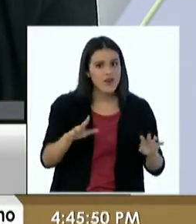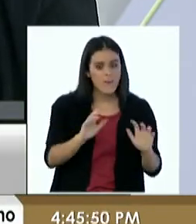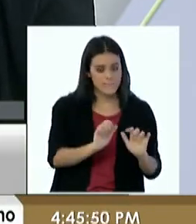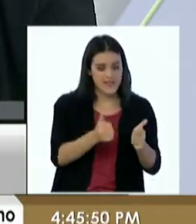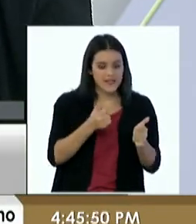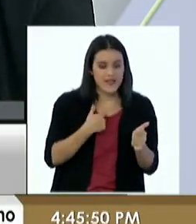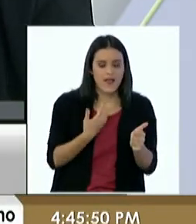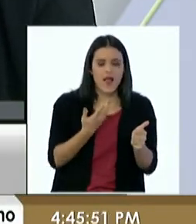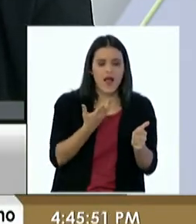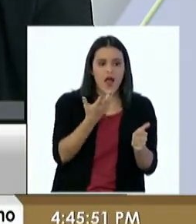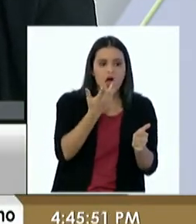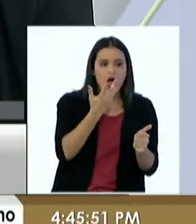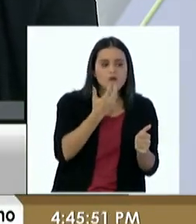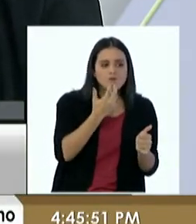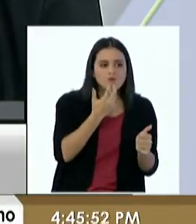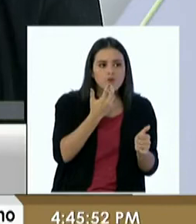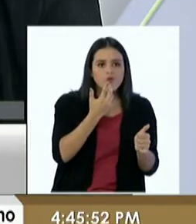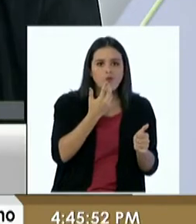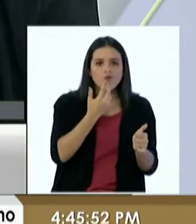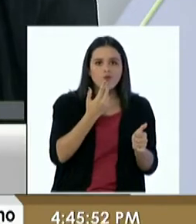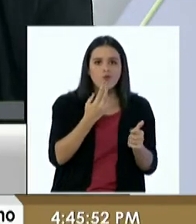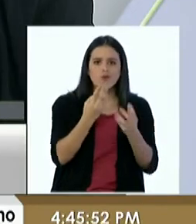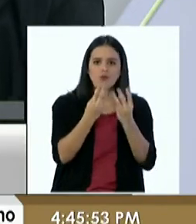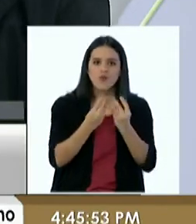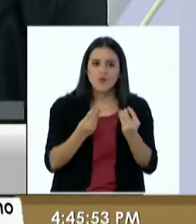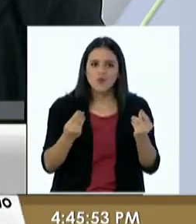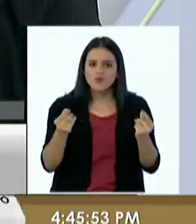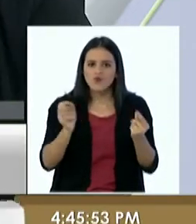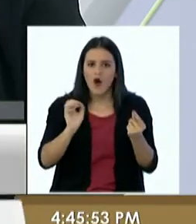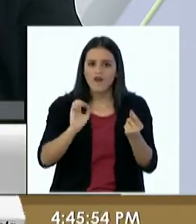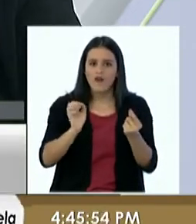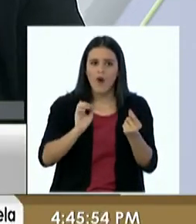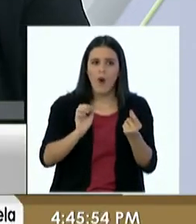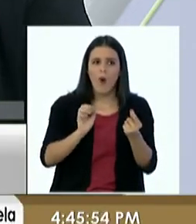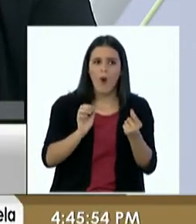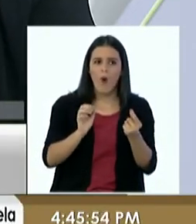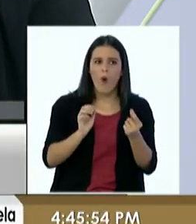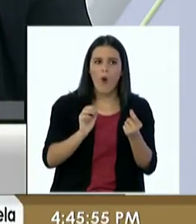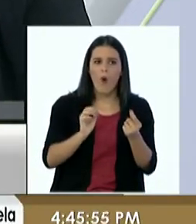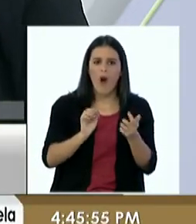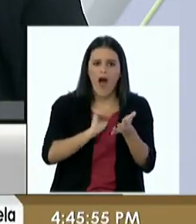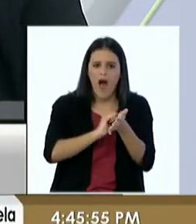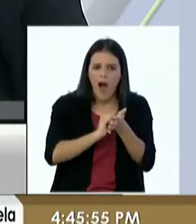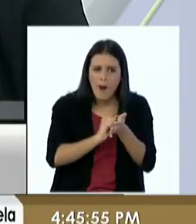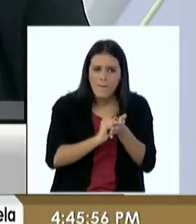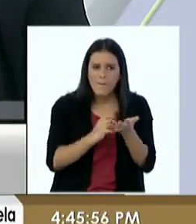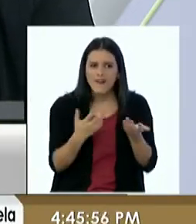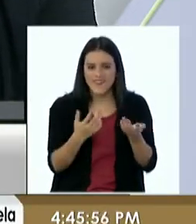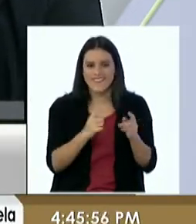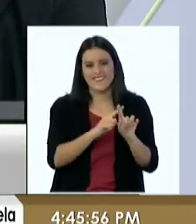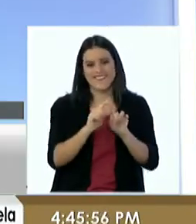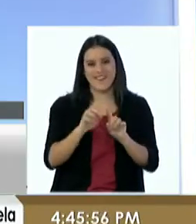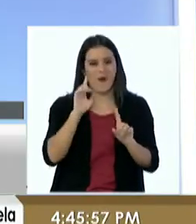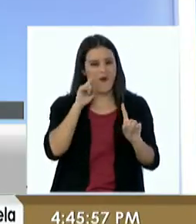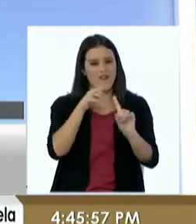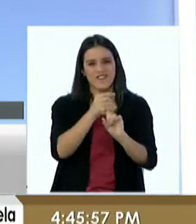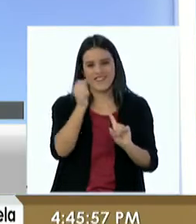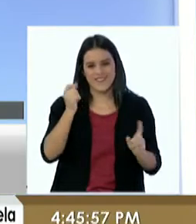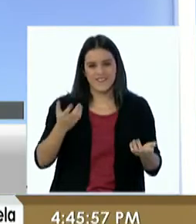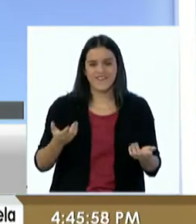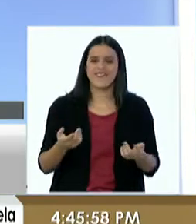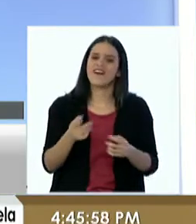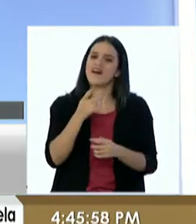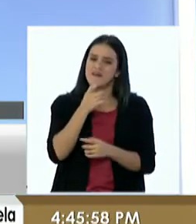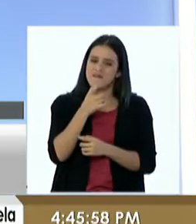conocer textura y conozca la textura de los alimentos lo más natural posible ese es el objetivo si le pregunto esto porque